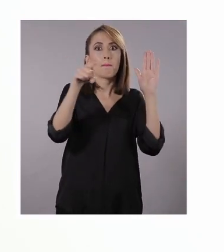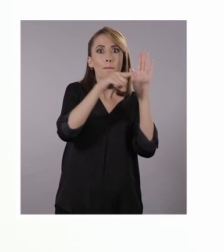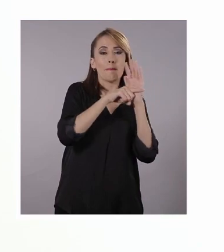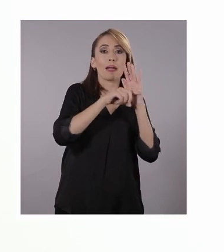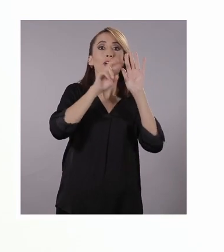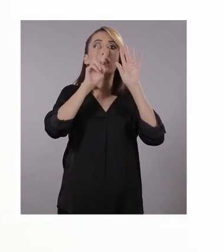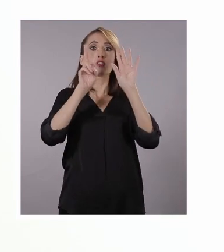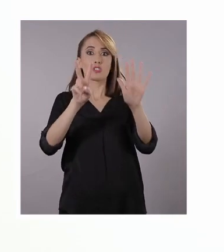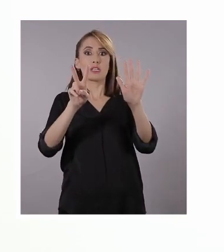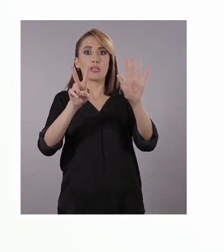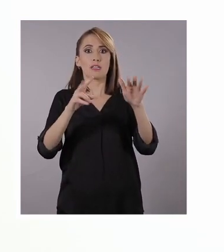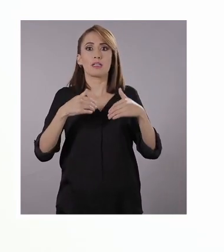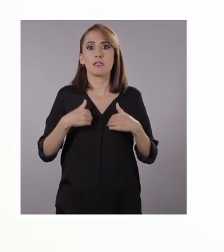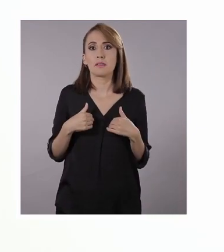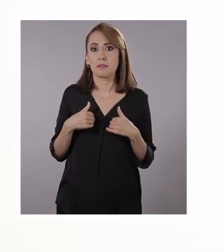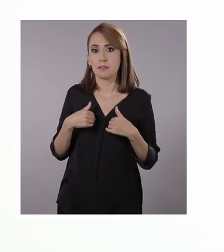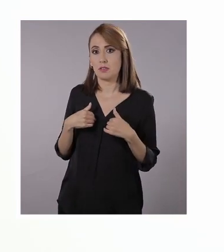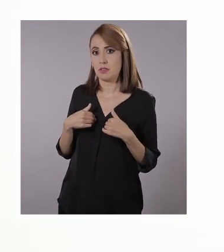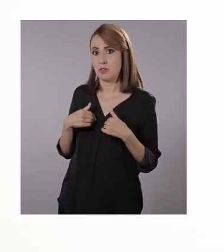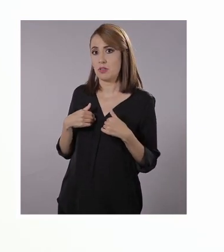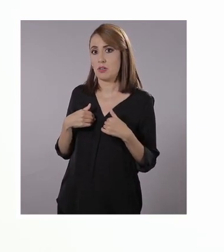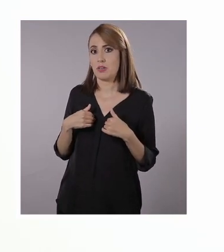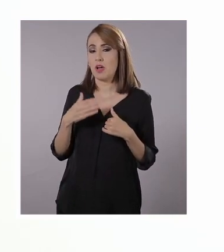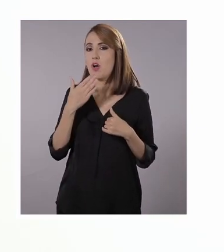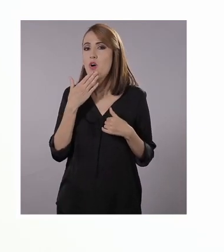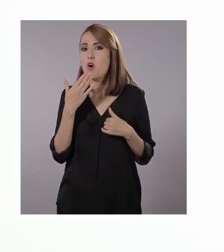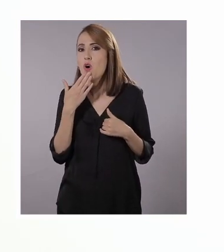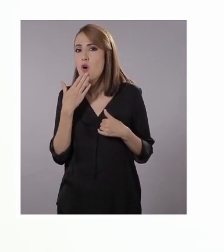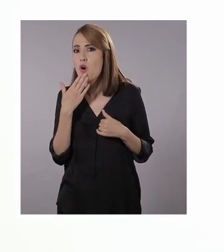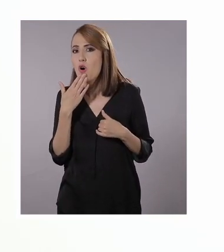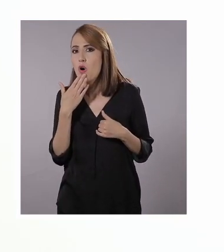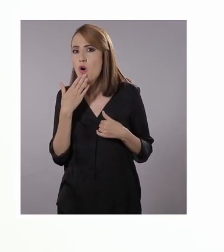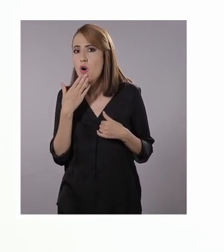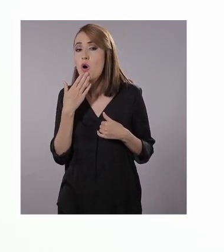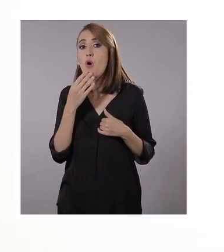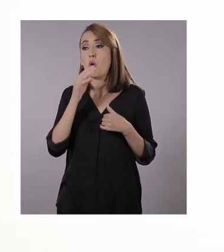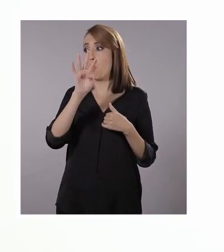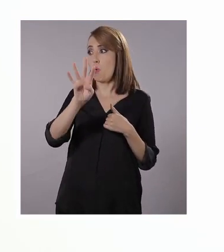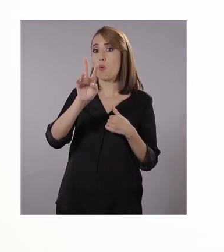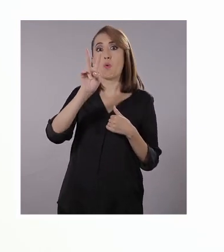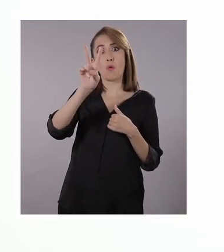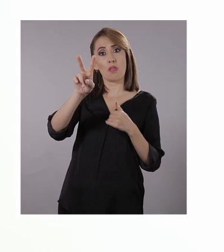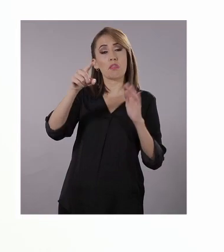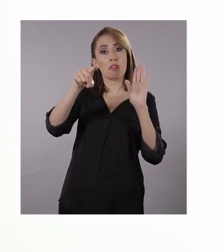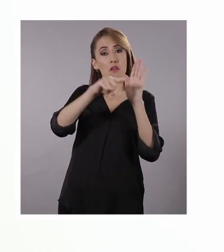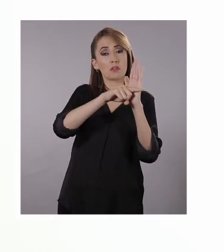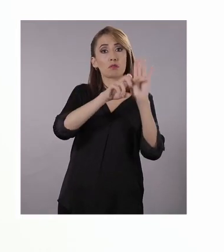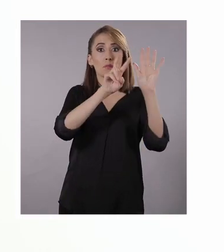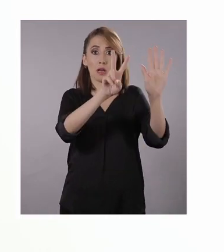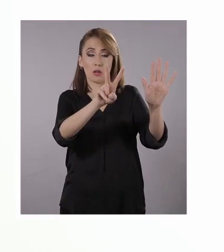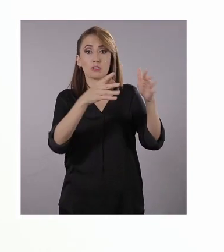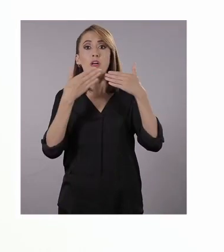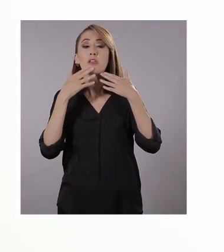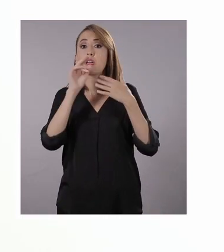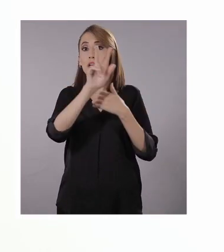Menos 7. Oh, vamos a ver. 42 menos 7, 35. Muy bien. 35 menos